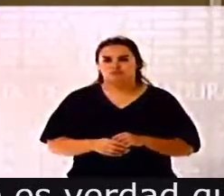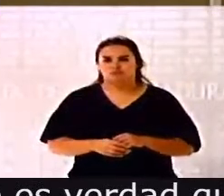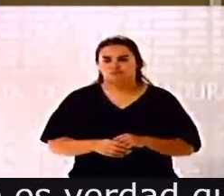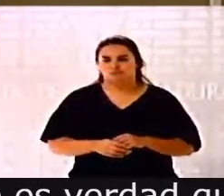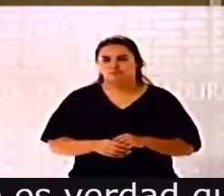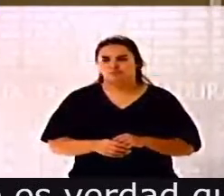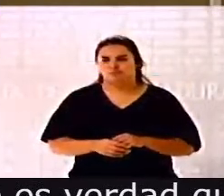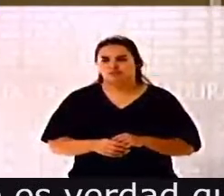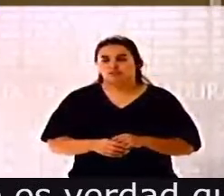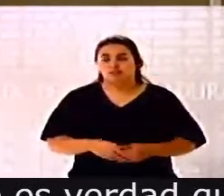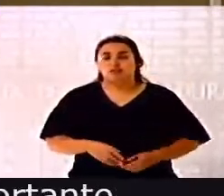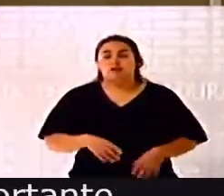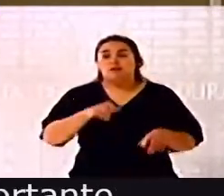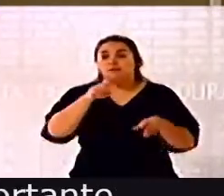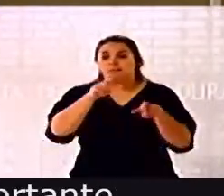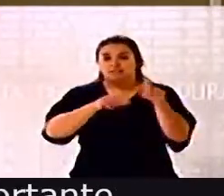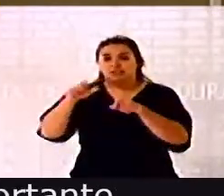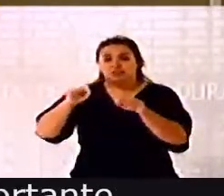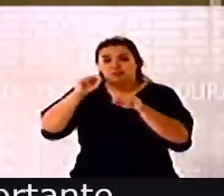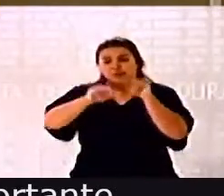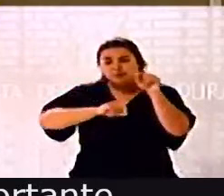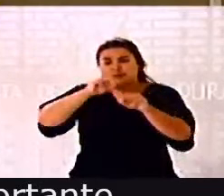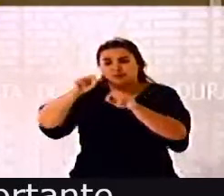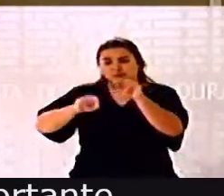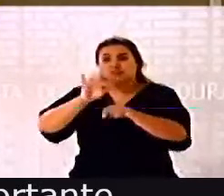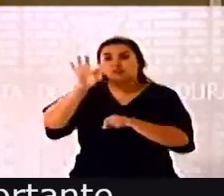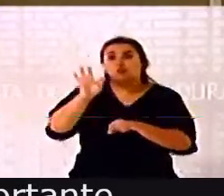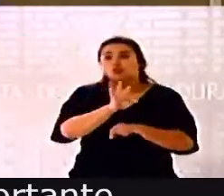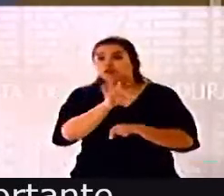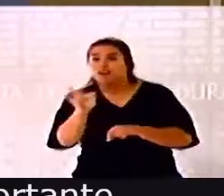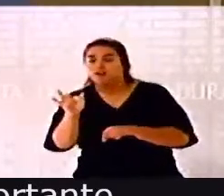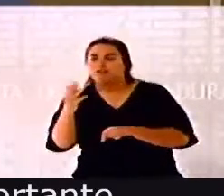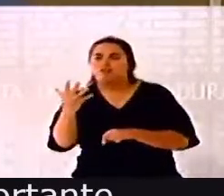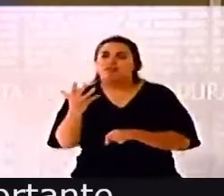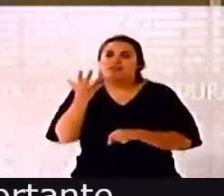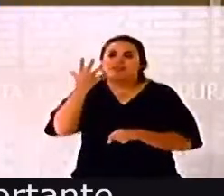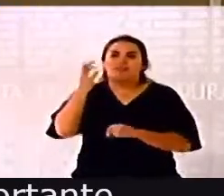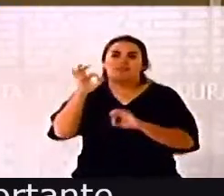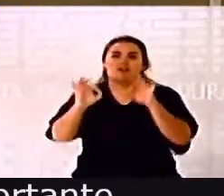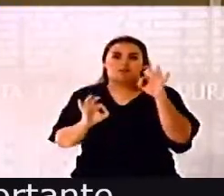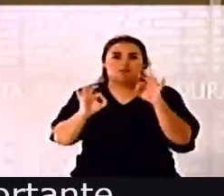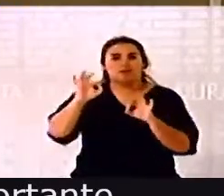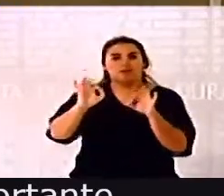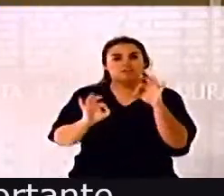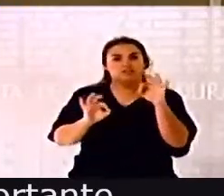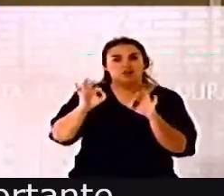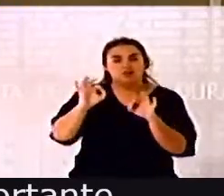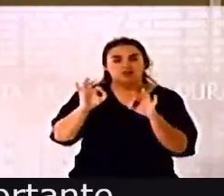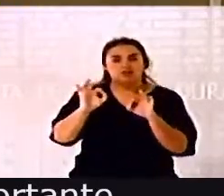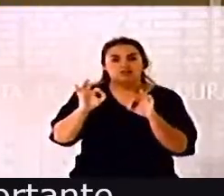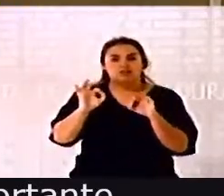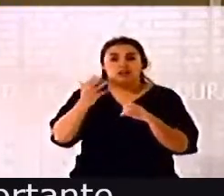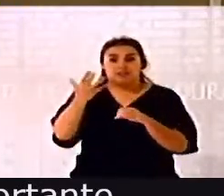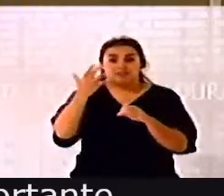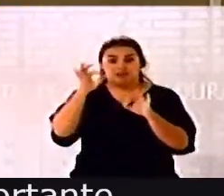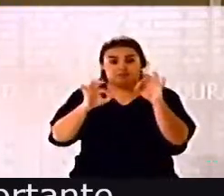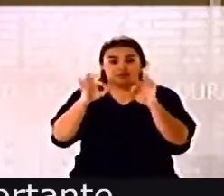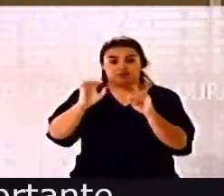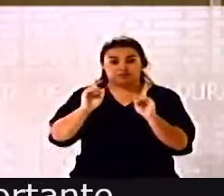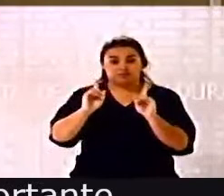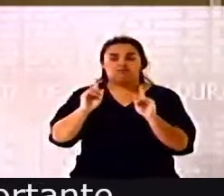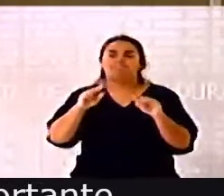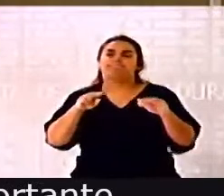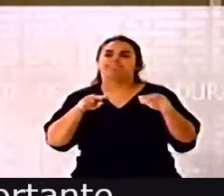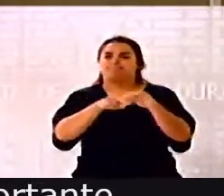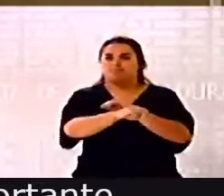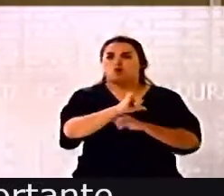Del total de personas infectadas, el 5%, solo el 5%, está